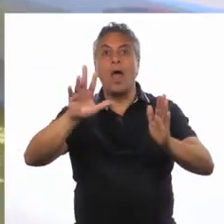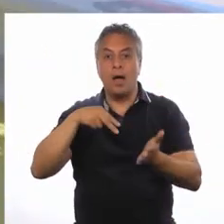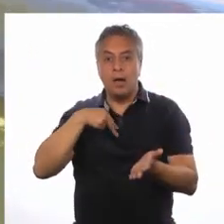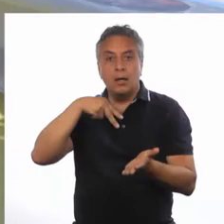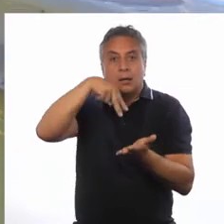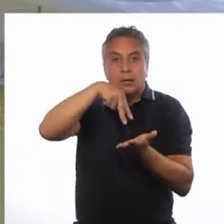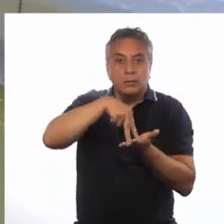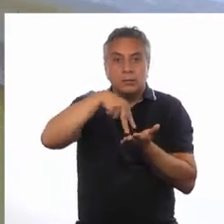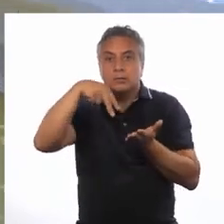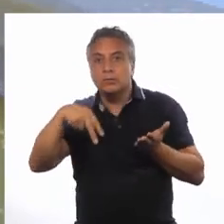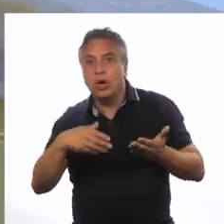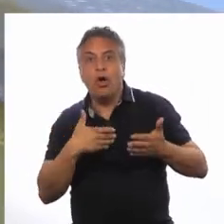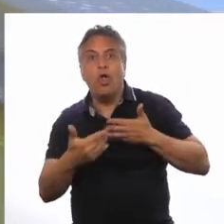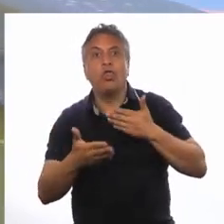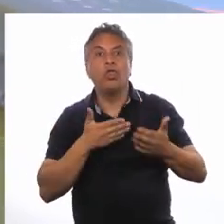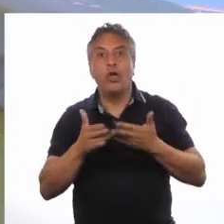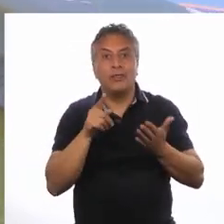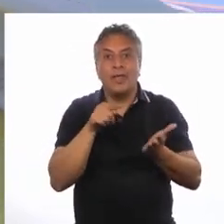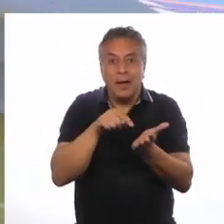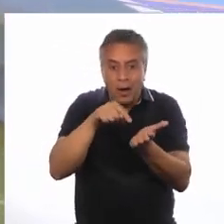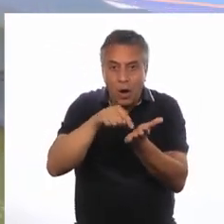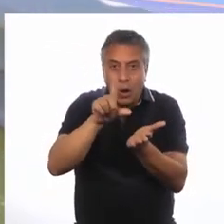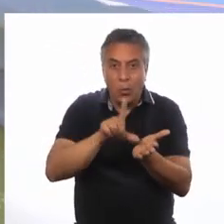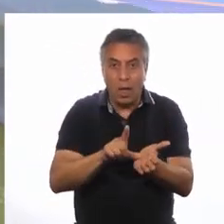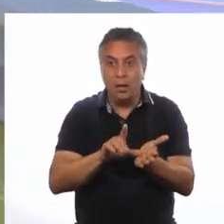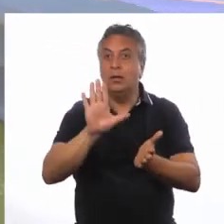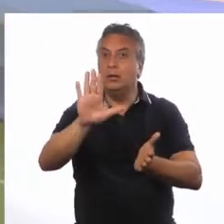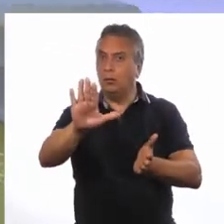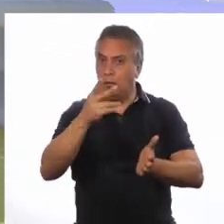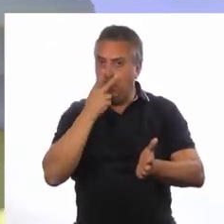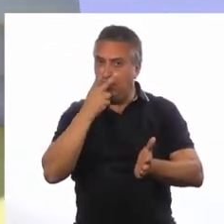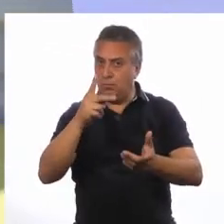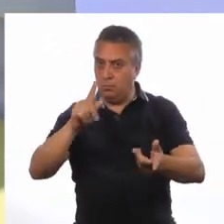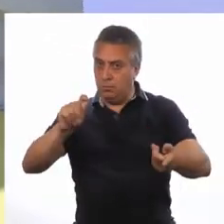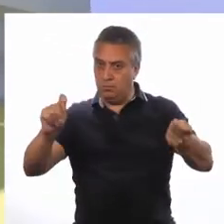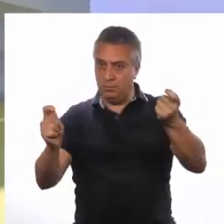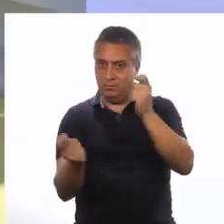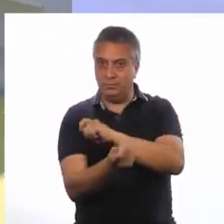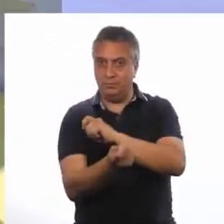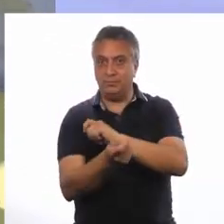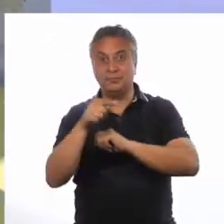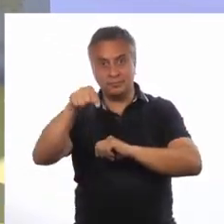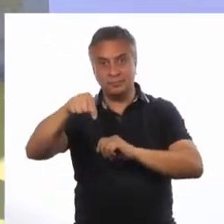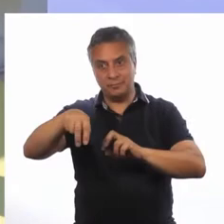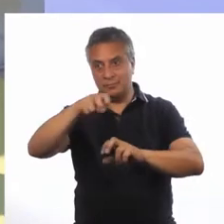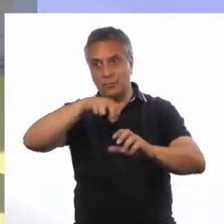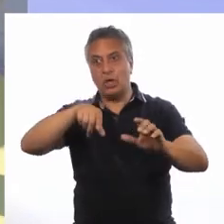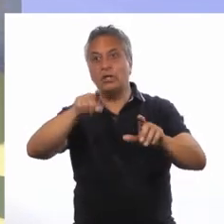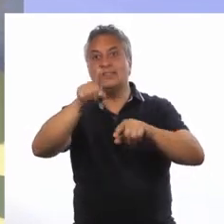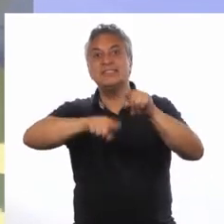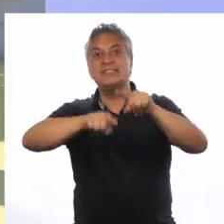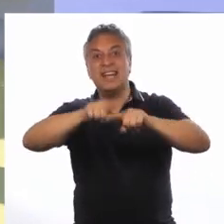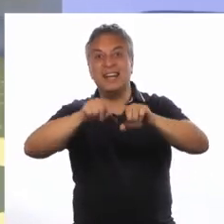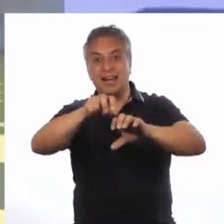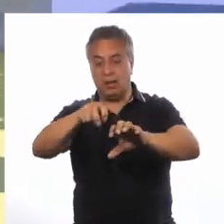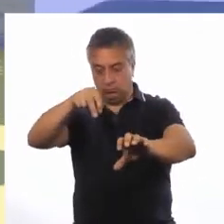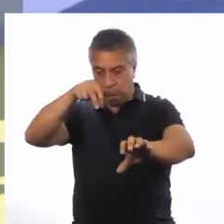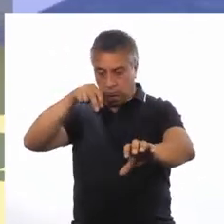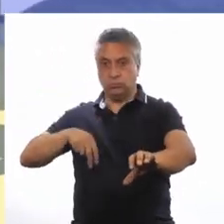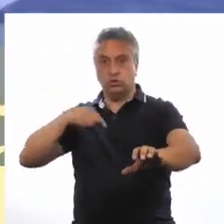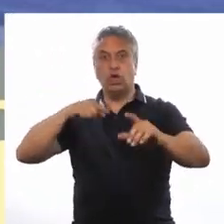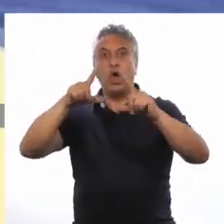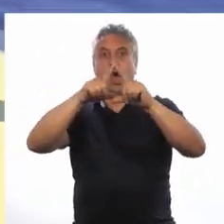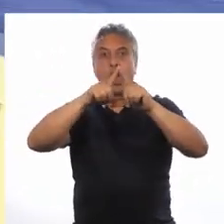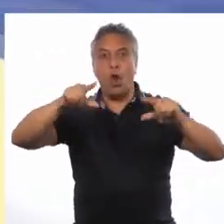donde miramos nuestra luna. Pero ¿qué pasa si cambiamos ahora y miramos la Tierra vista desde la luna? Fíjate cómo podemos ver distintas